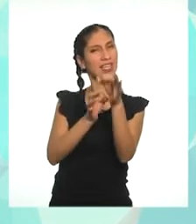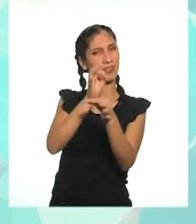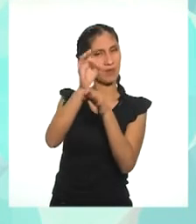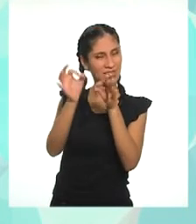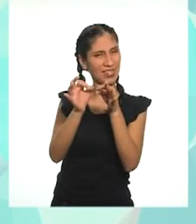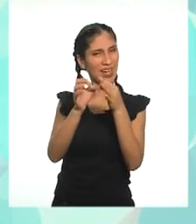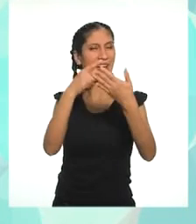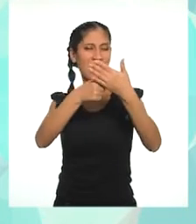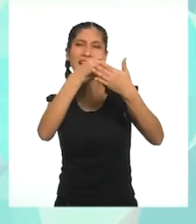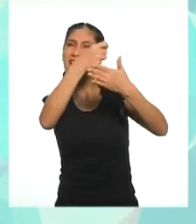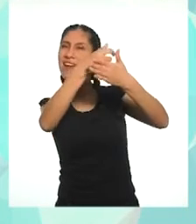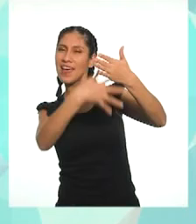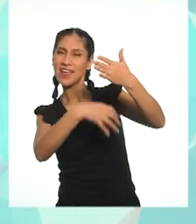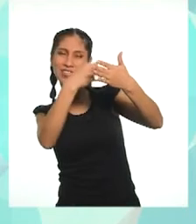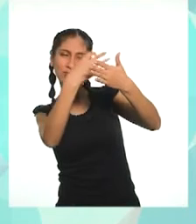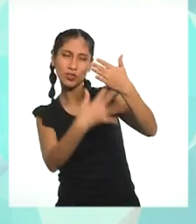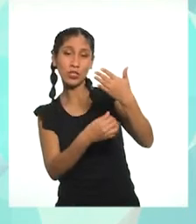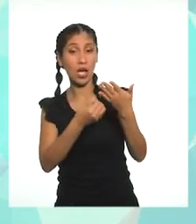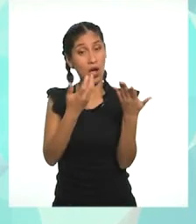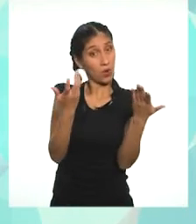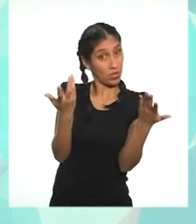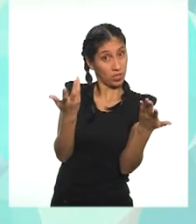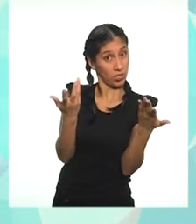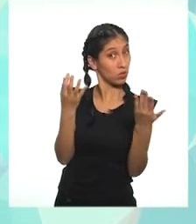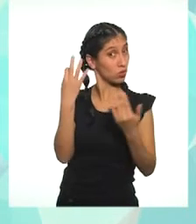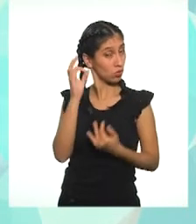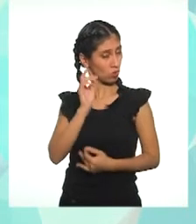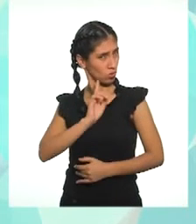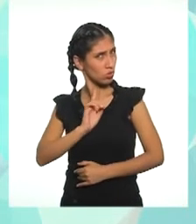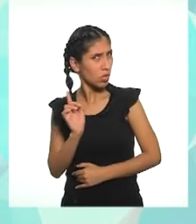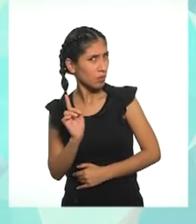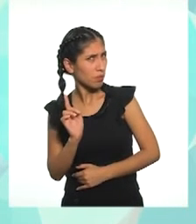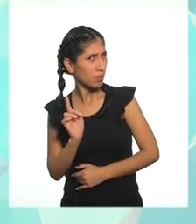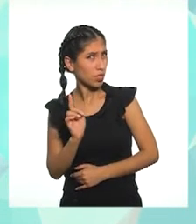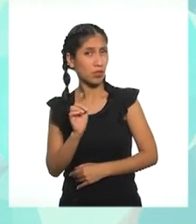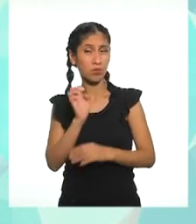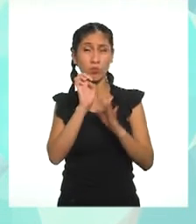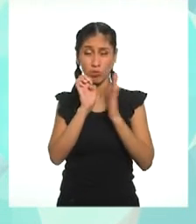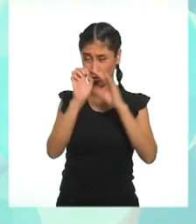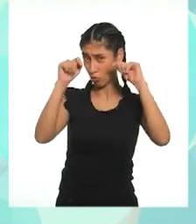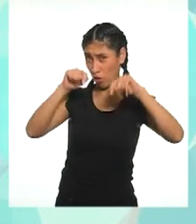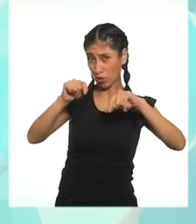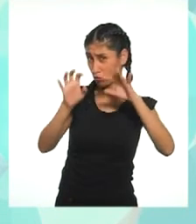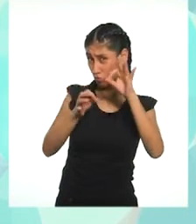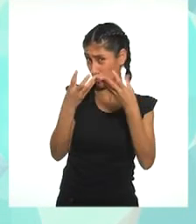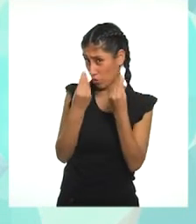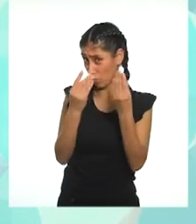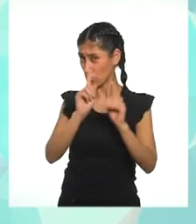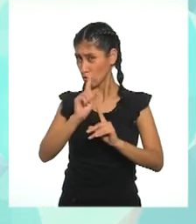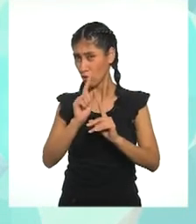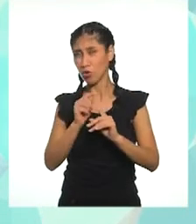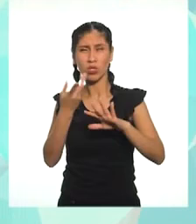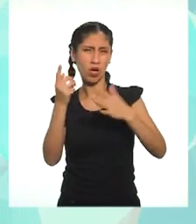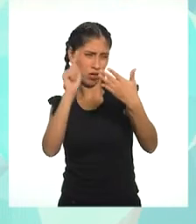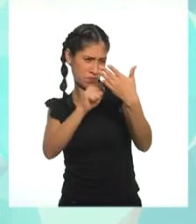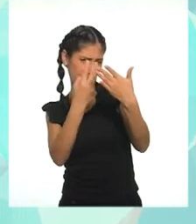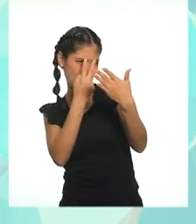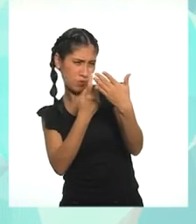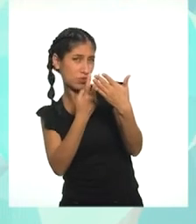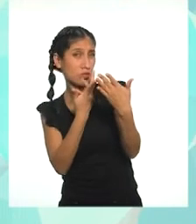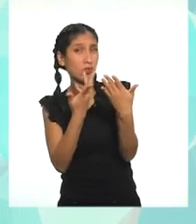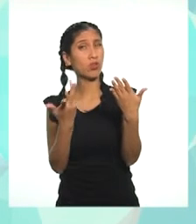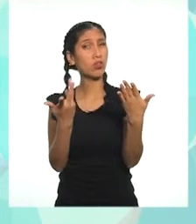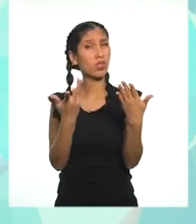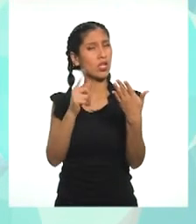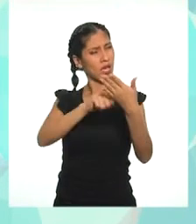el relato, aunque no siempre se dan muchos detalles como en este caso, que solo conocemos que los